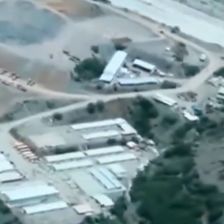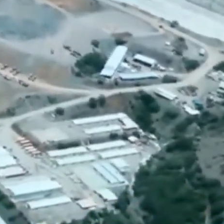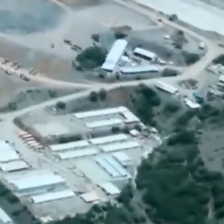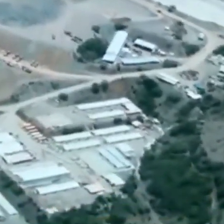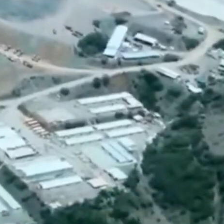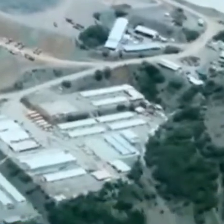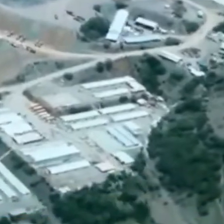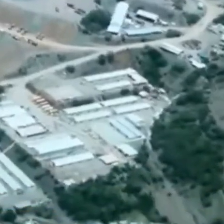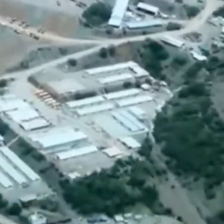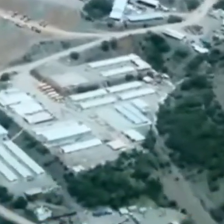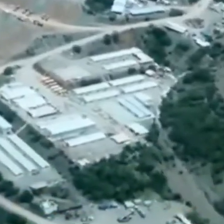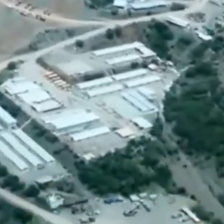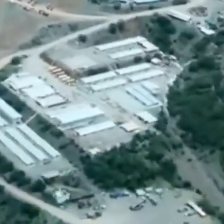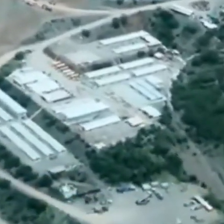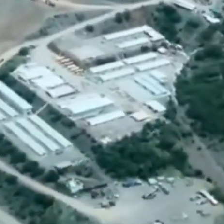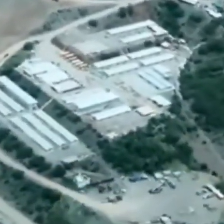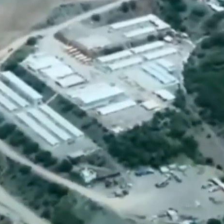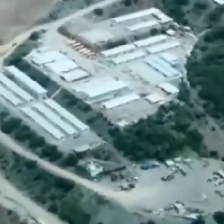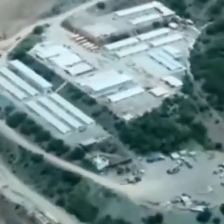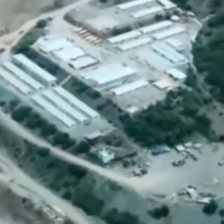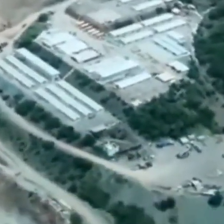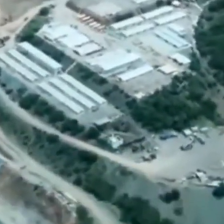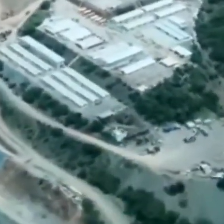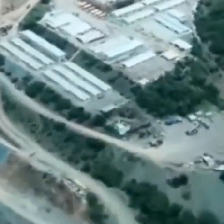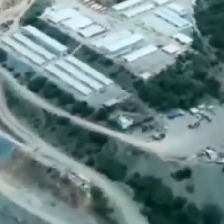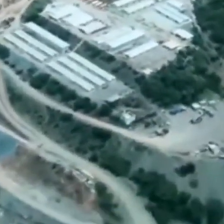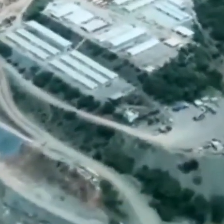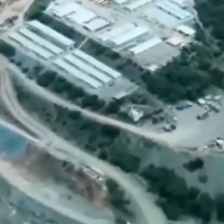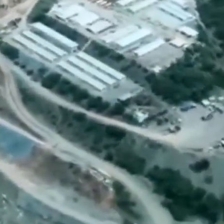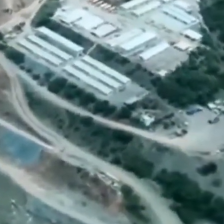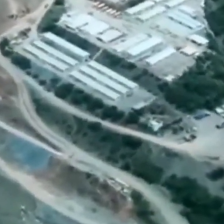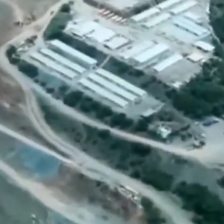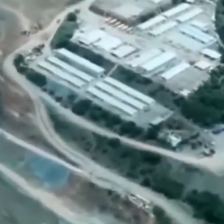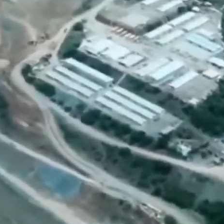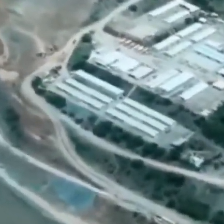En términos de avance